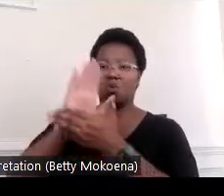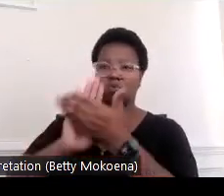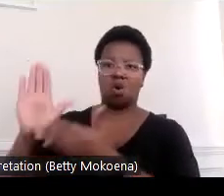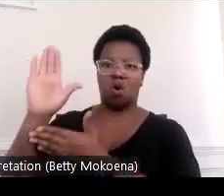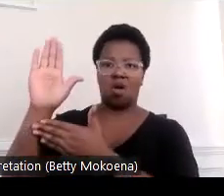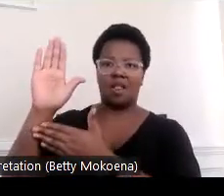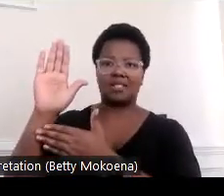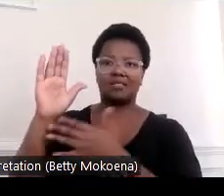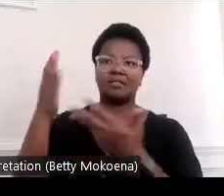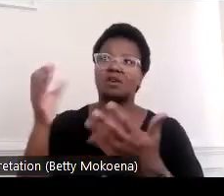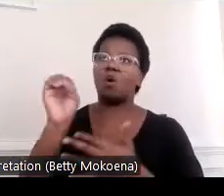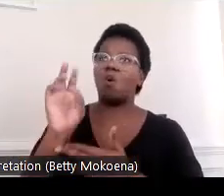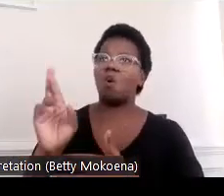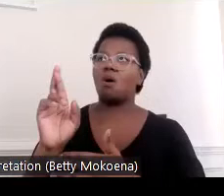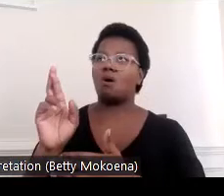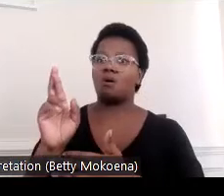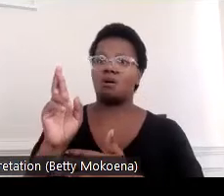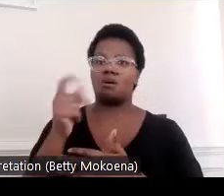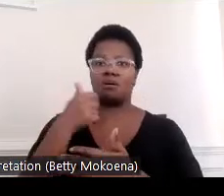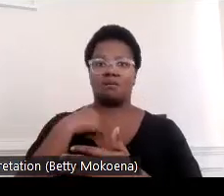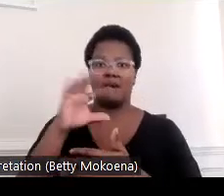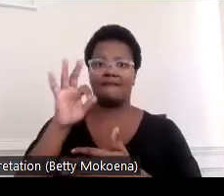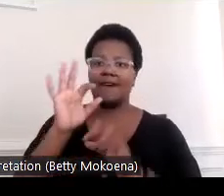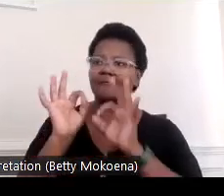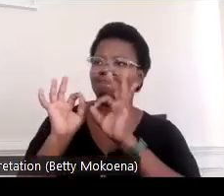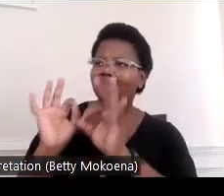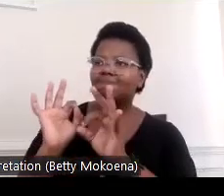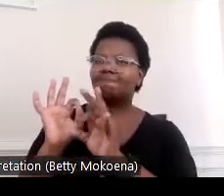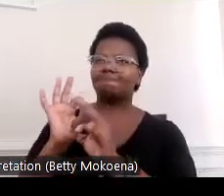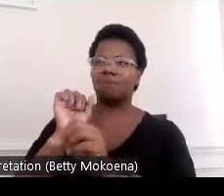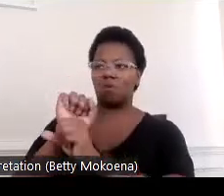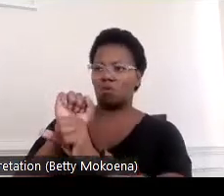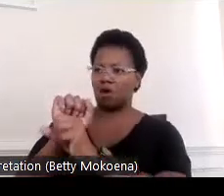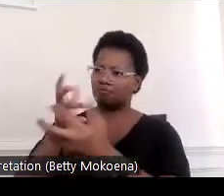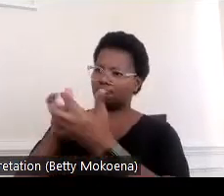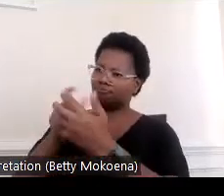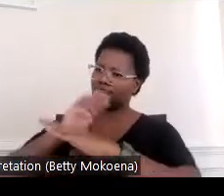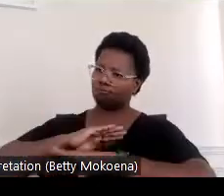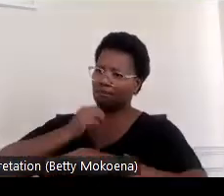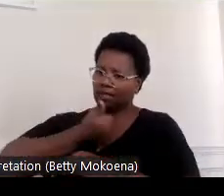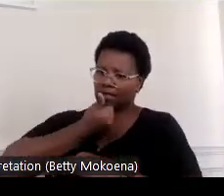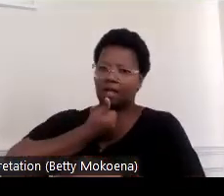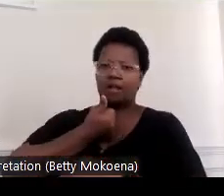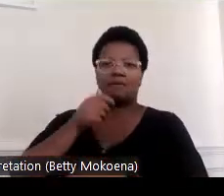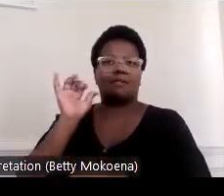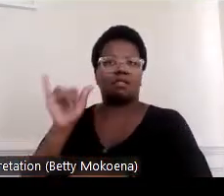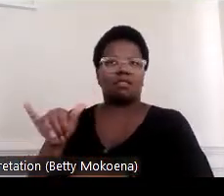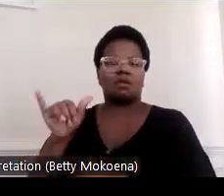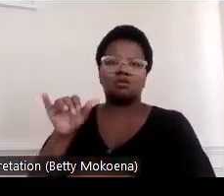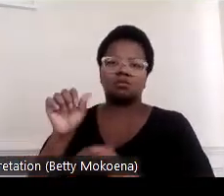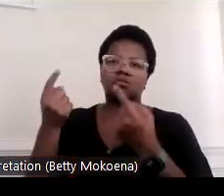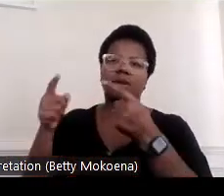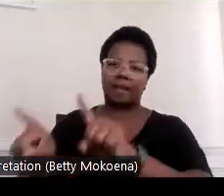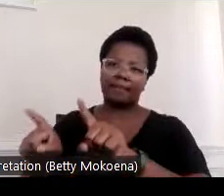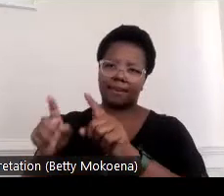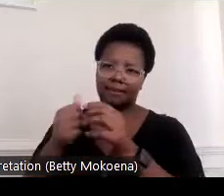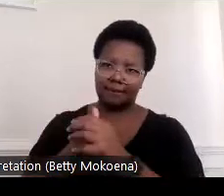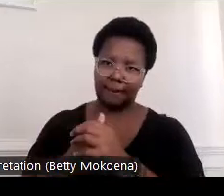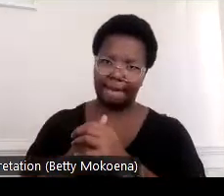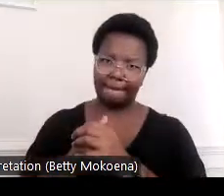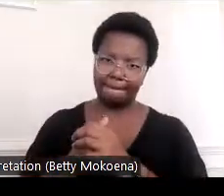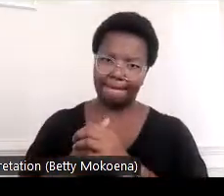por ejemplo ir al colegio a la universidad para poder encontrar a trabajo empleo que sea